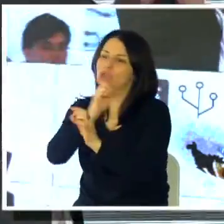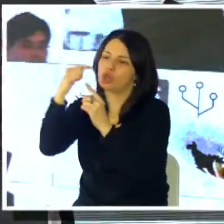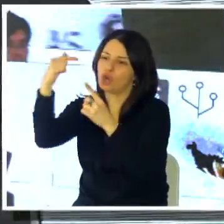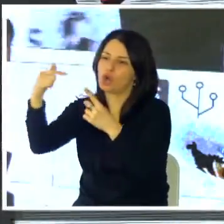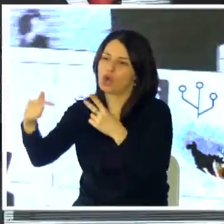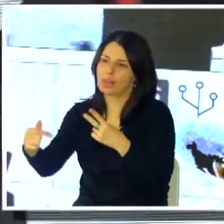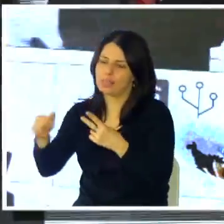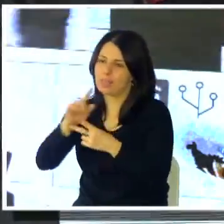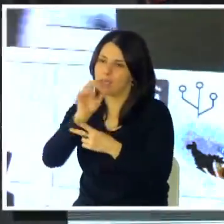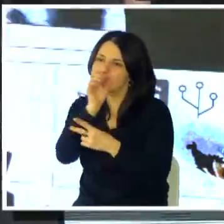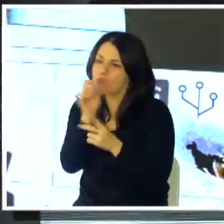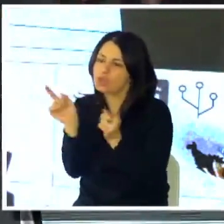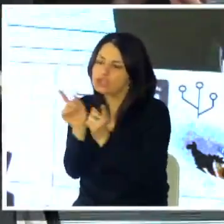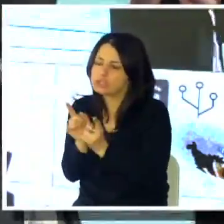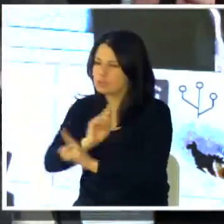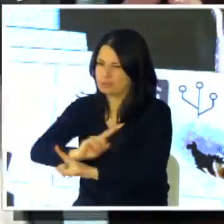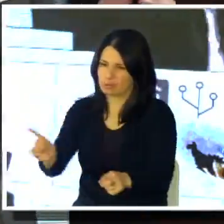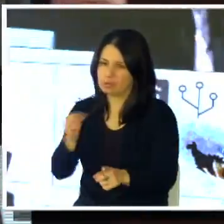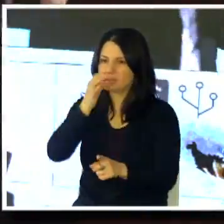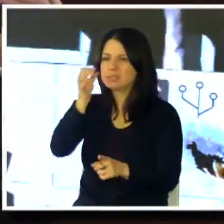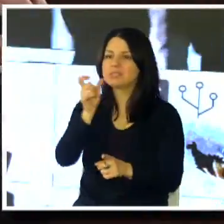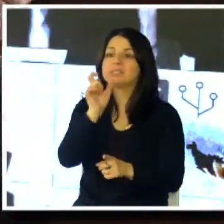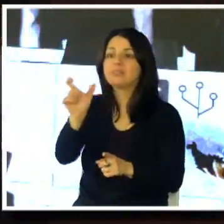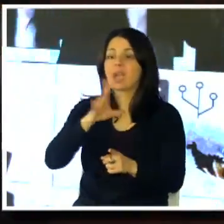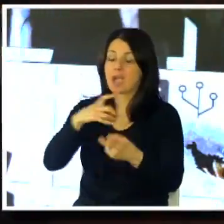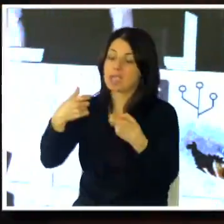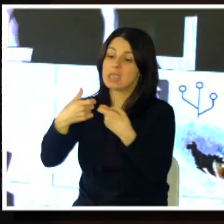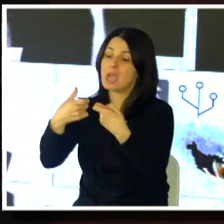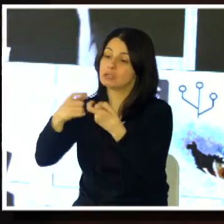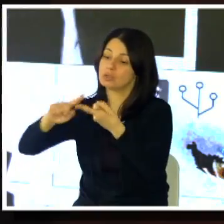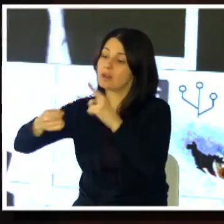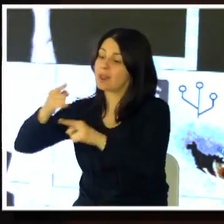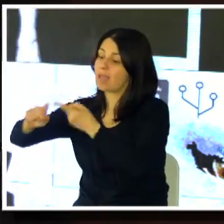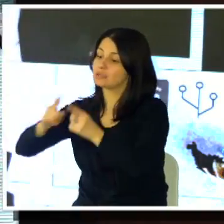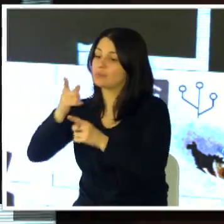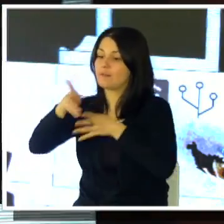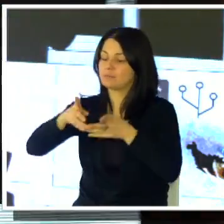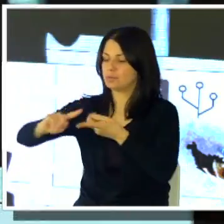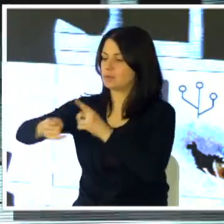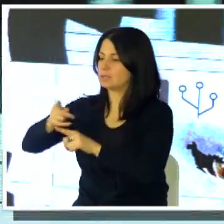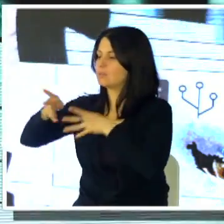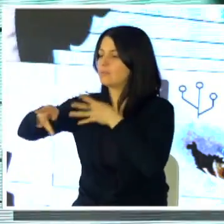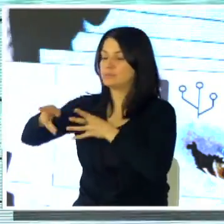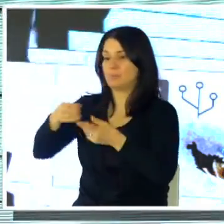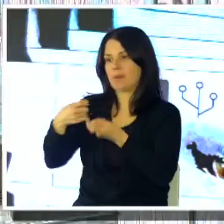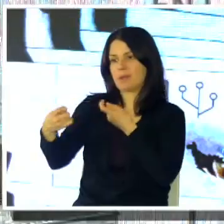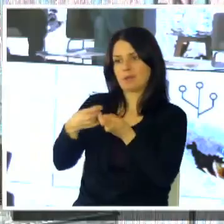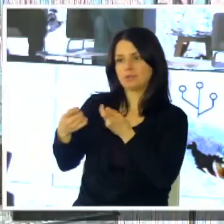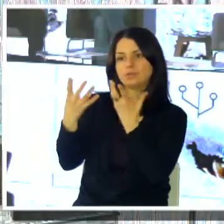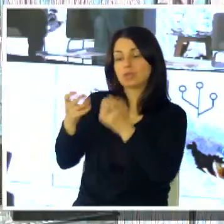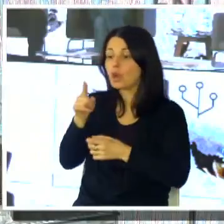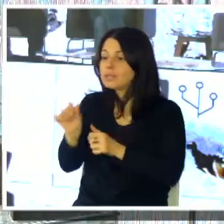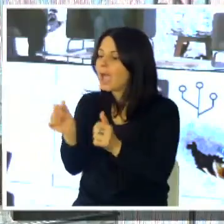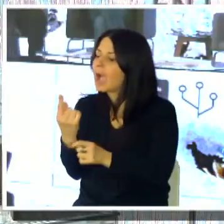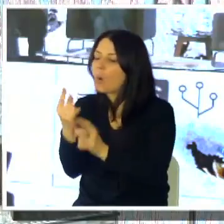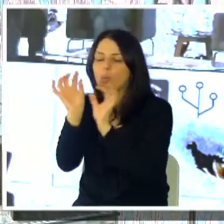chicos en su tamaño. Lo que estamos diciendo es que van a estar asociados a una funcionalidad del negocio y que queremos que haga una cosa y que